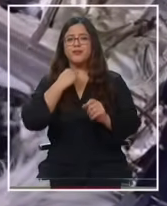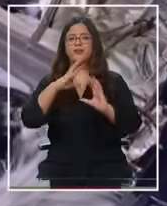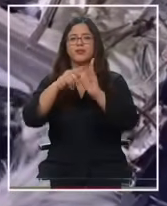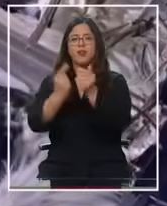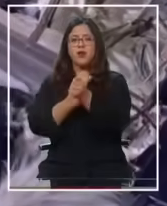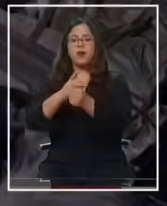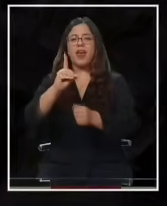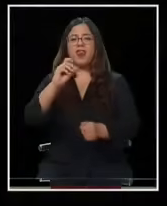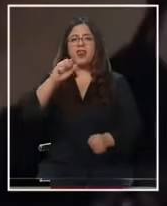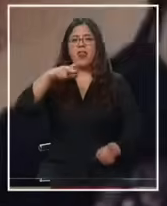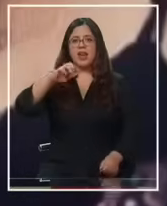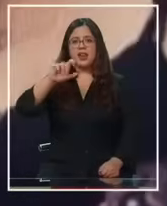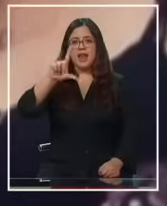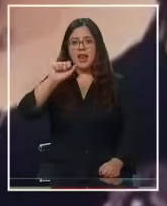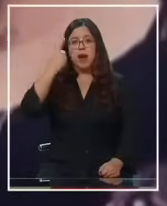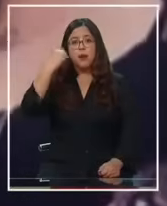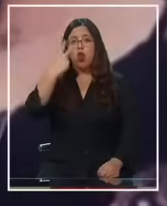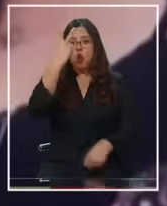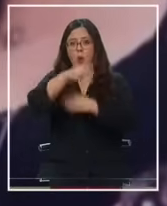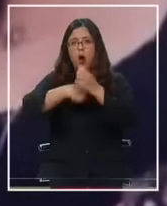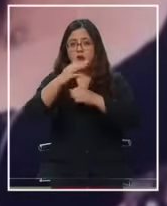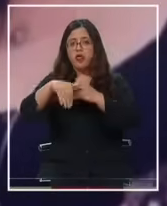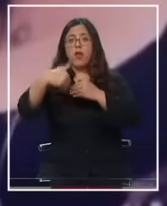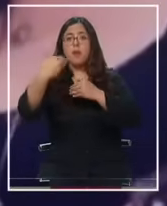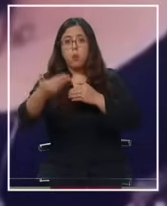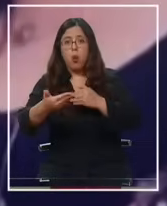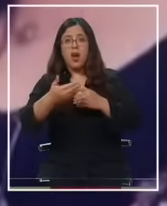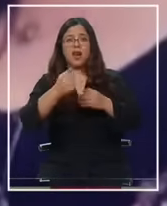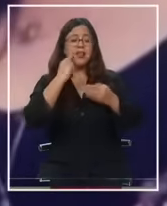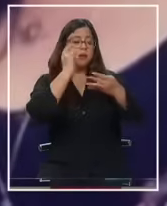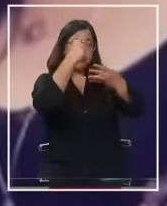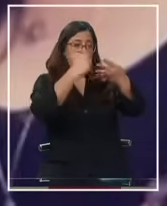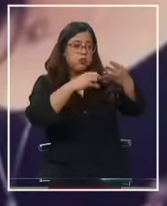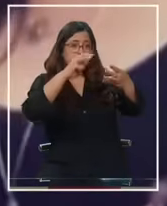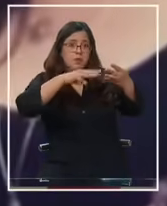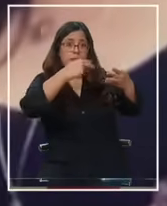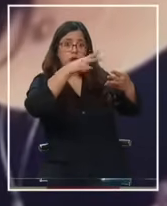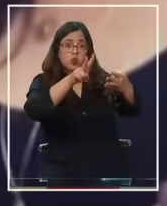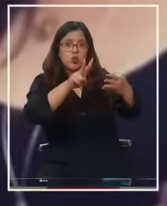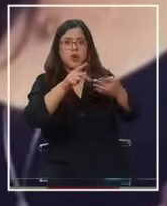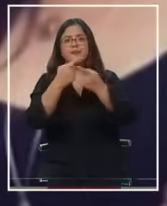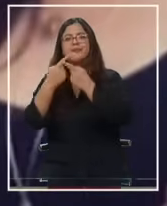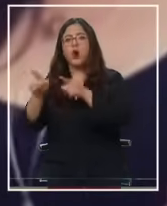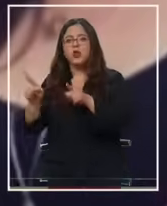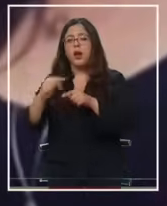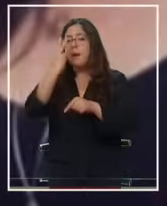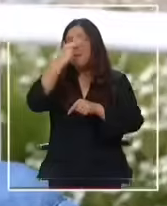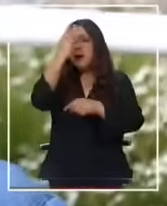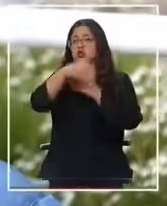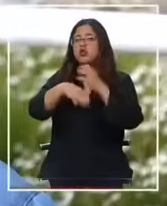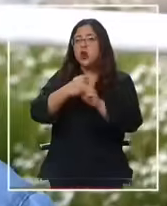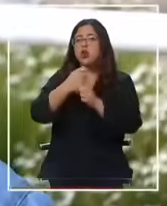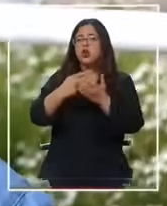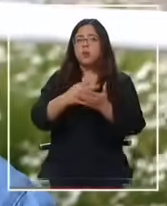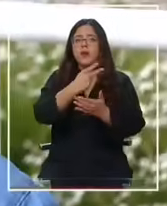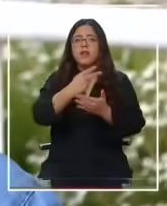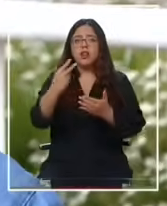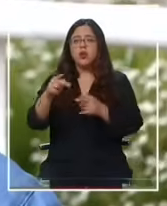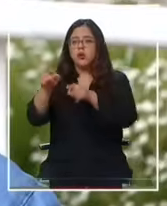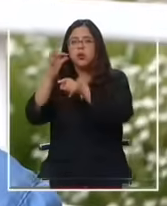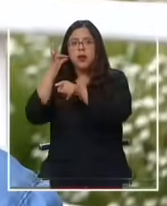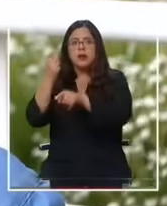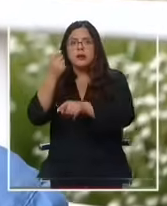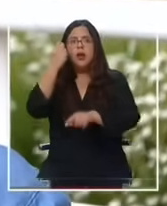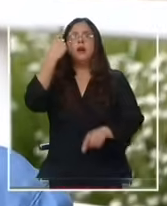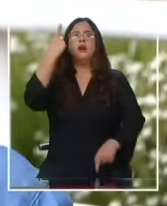familia de Daniela, pero solo dos años después del diagnóstico de su mamá, vendría otra. En marzo del 2022, ella se entera